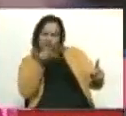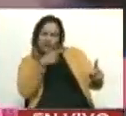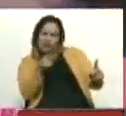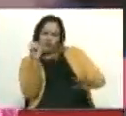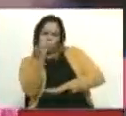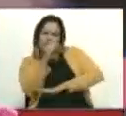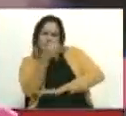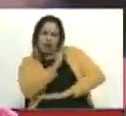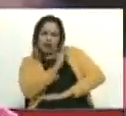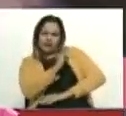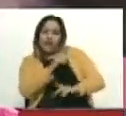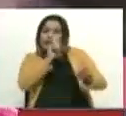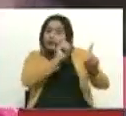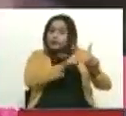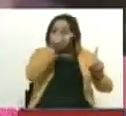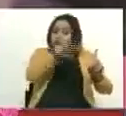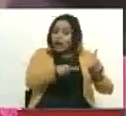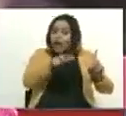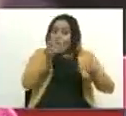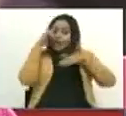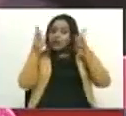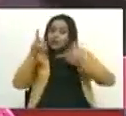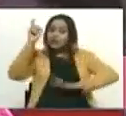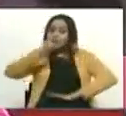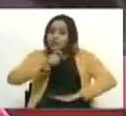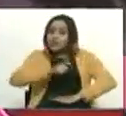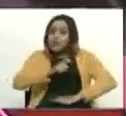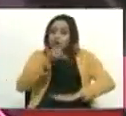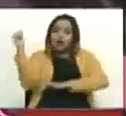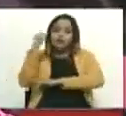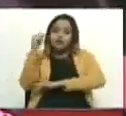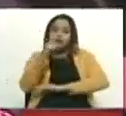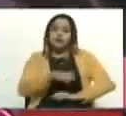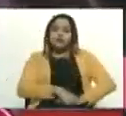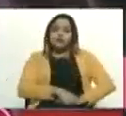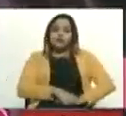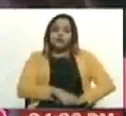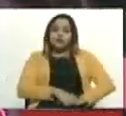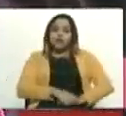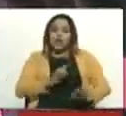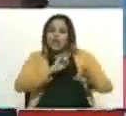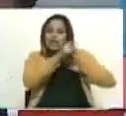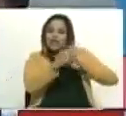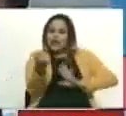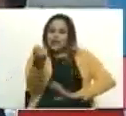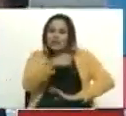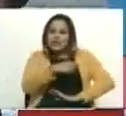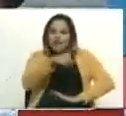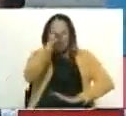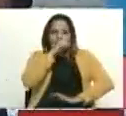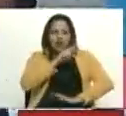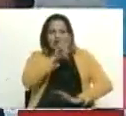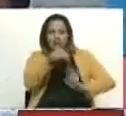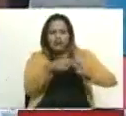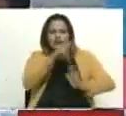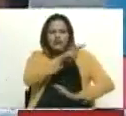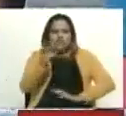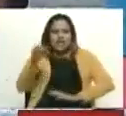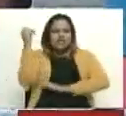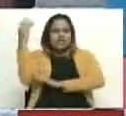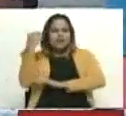atender especialmente a estas niñas y a estos niños. En este primer trimestre del año 2023, la